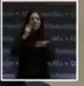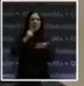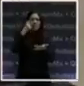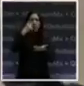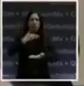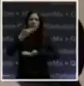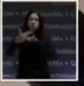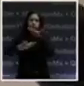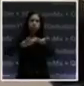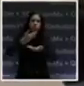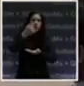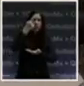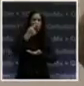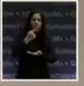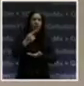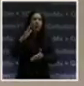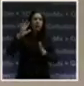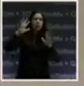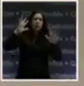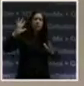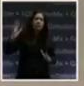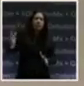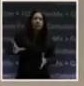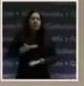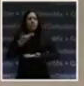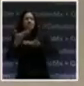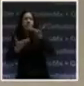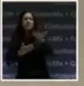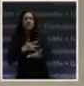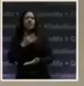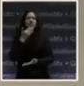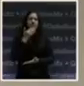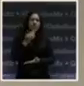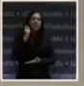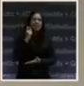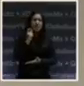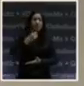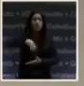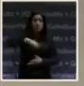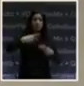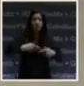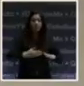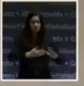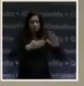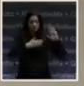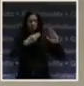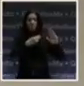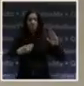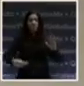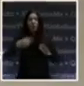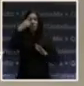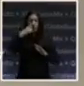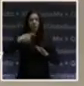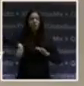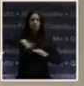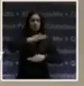servir, al apasionarnos con lo que hacemos. La situación es comprometer a la gente del municipio para que pueda